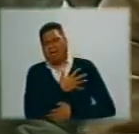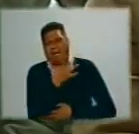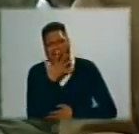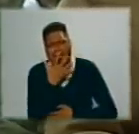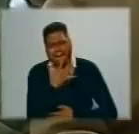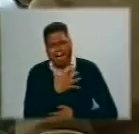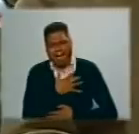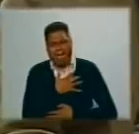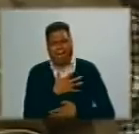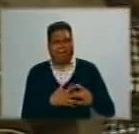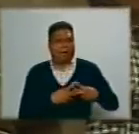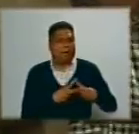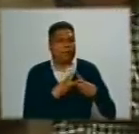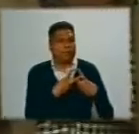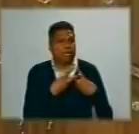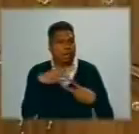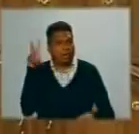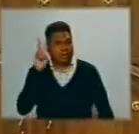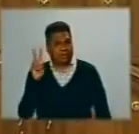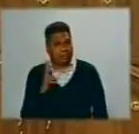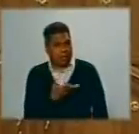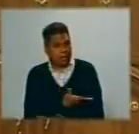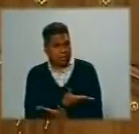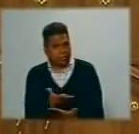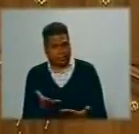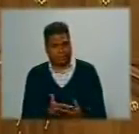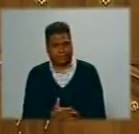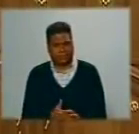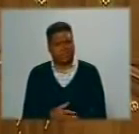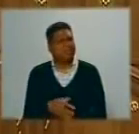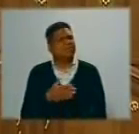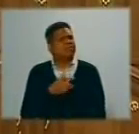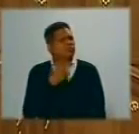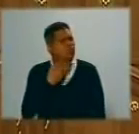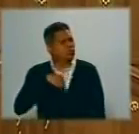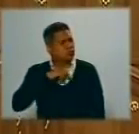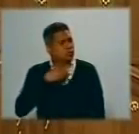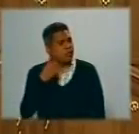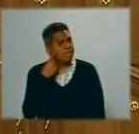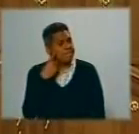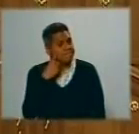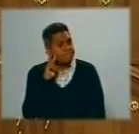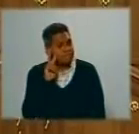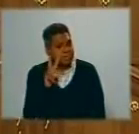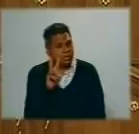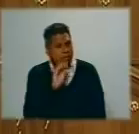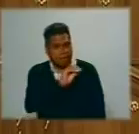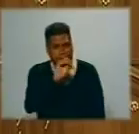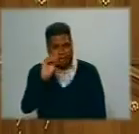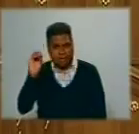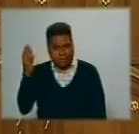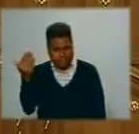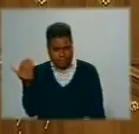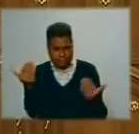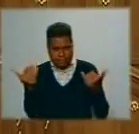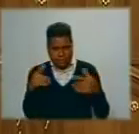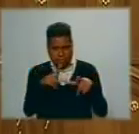los venezolanos, quienes hemos seguido muy de cerca ese espacio convocado por el presidente Nicolás